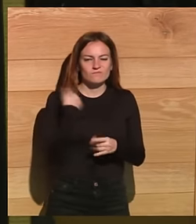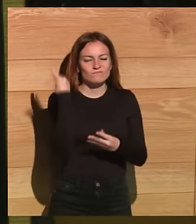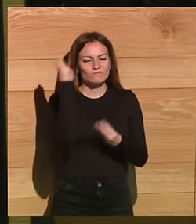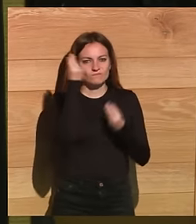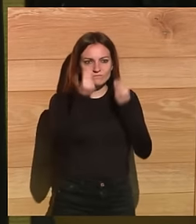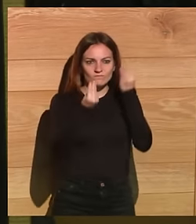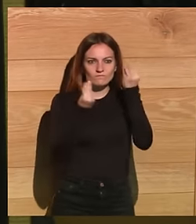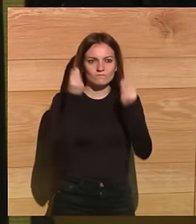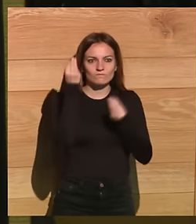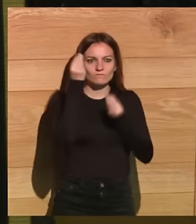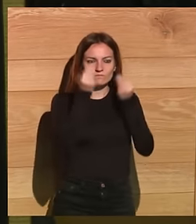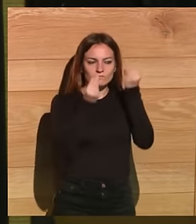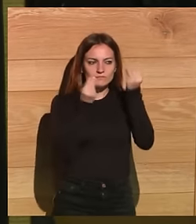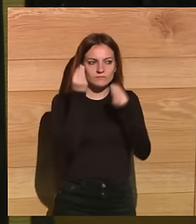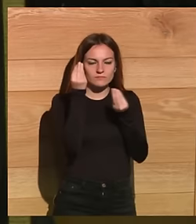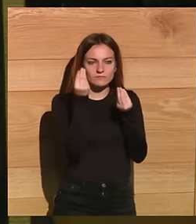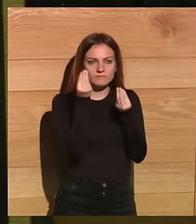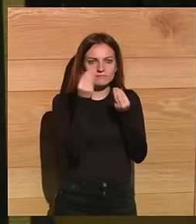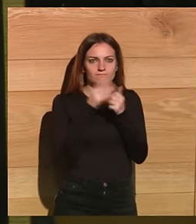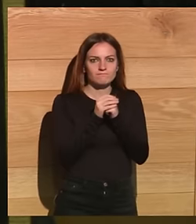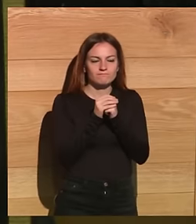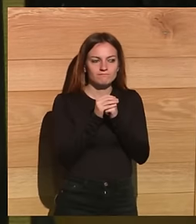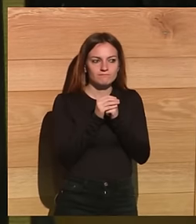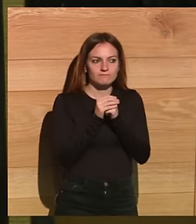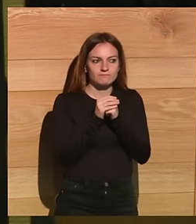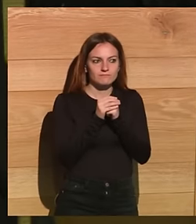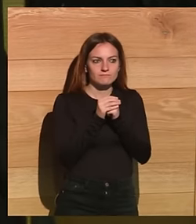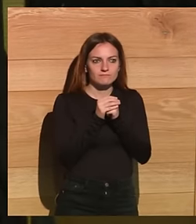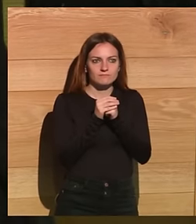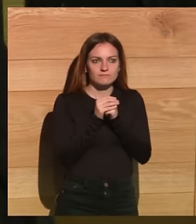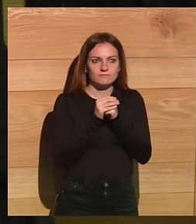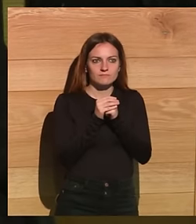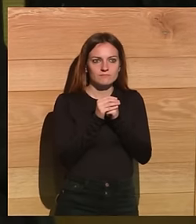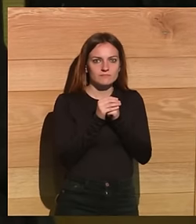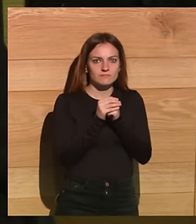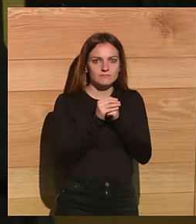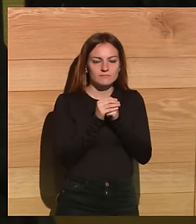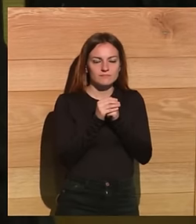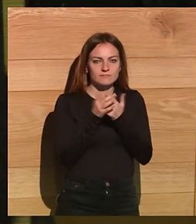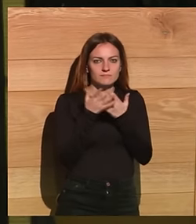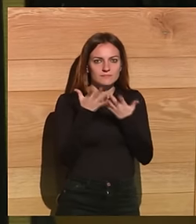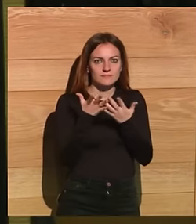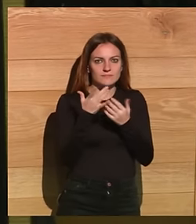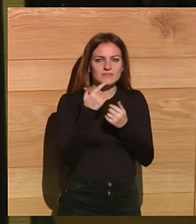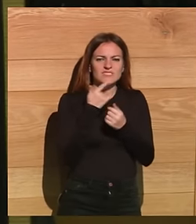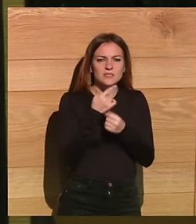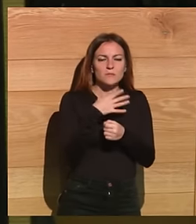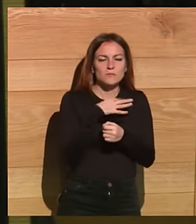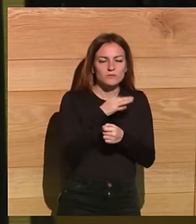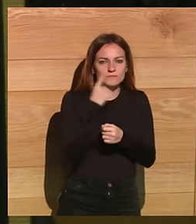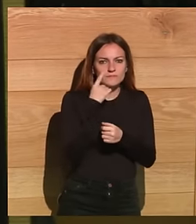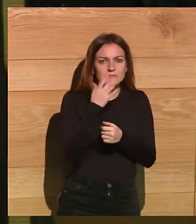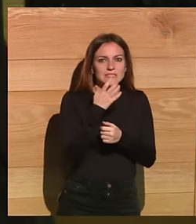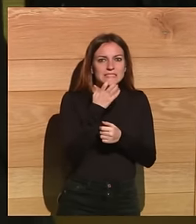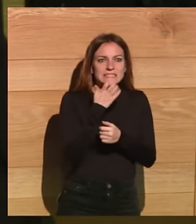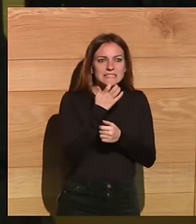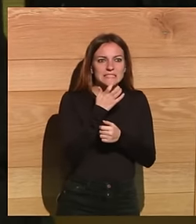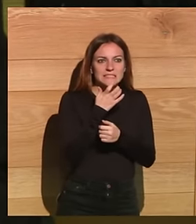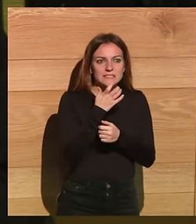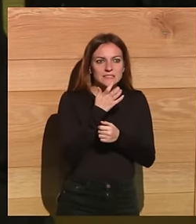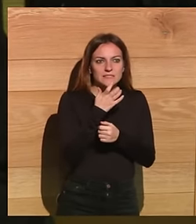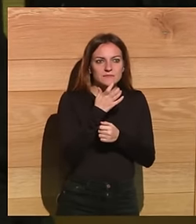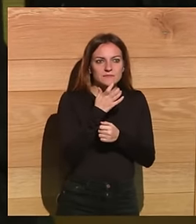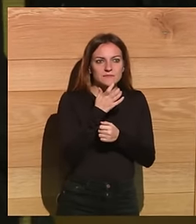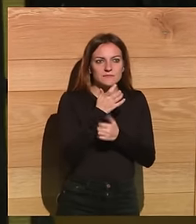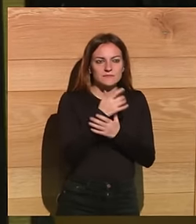planteo qué es lo que se puede decir, qué expectativas hay de poder llegar a